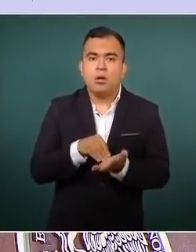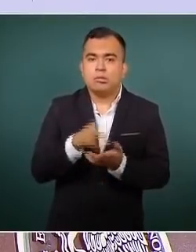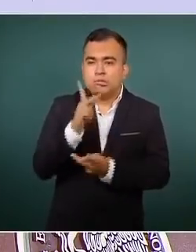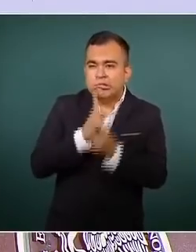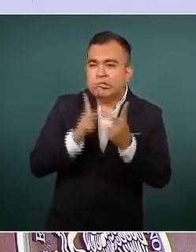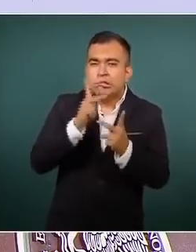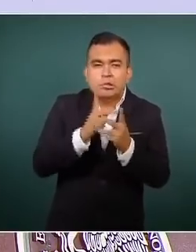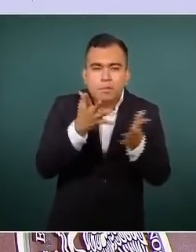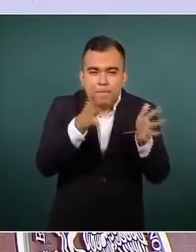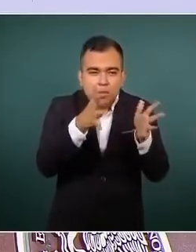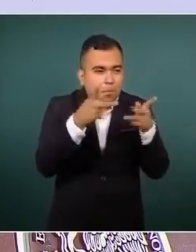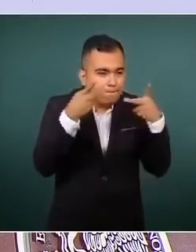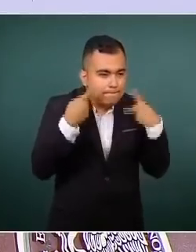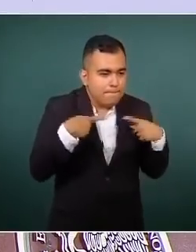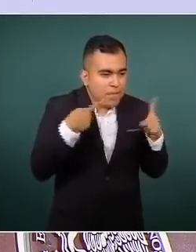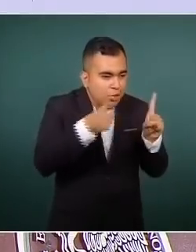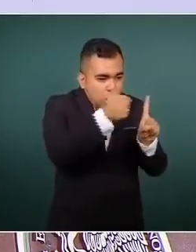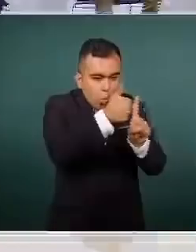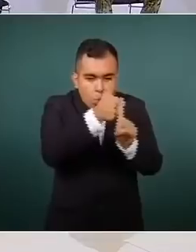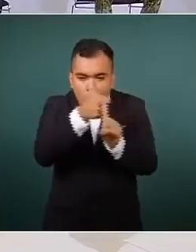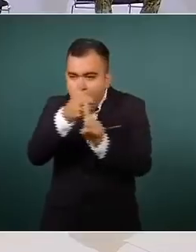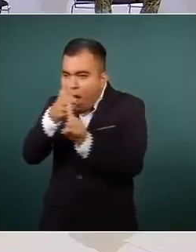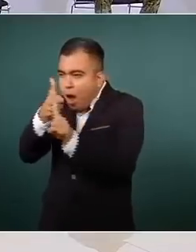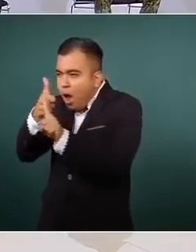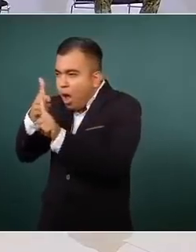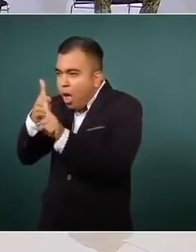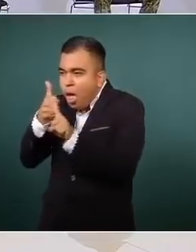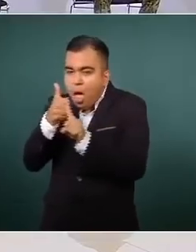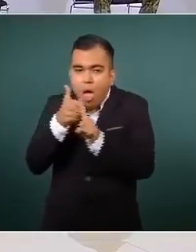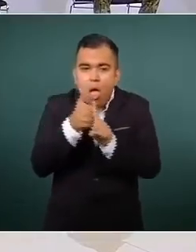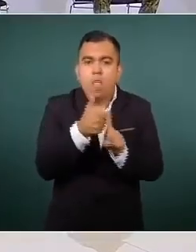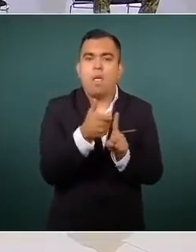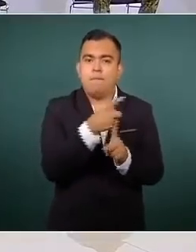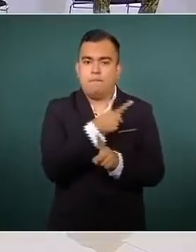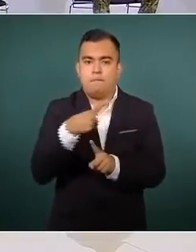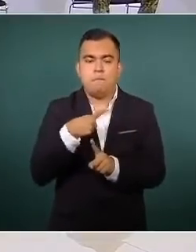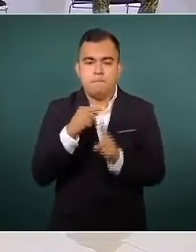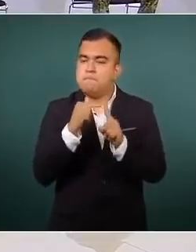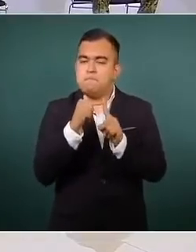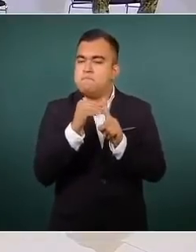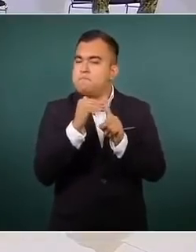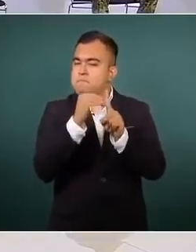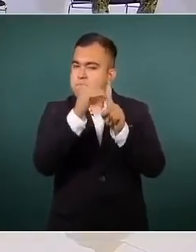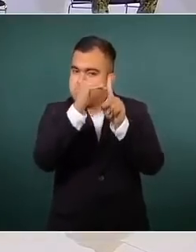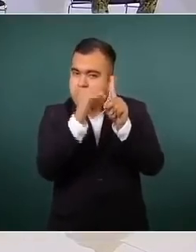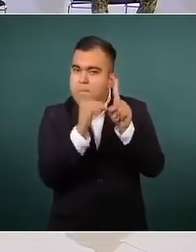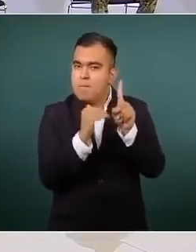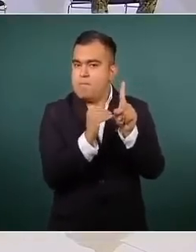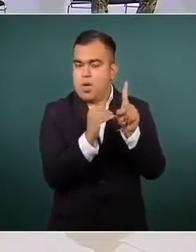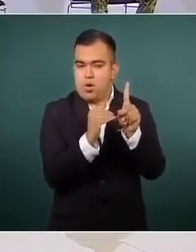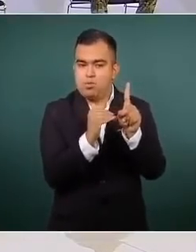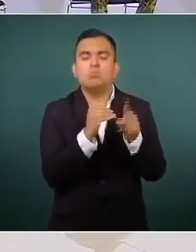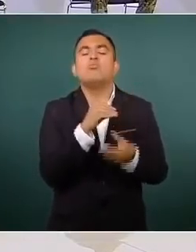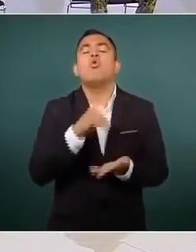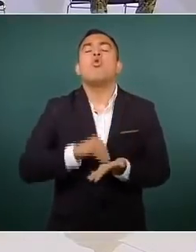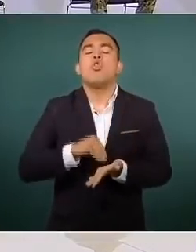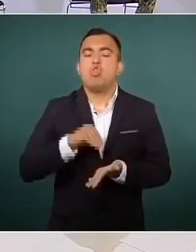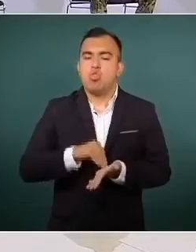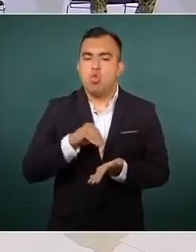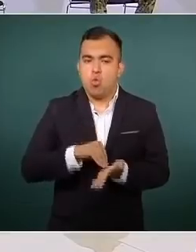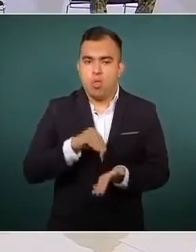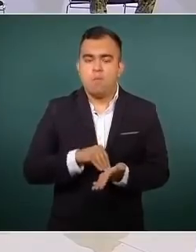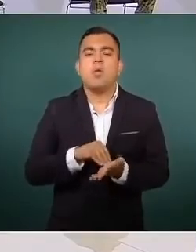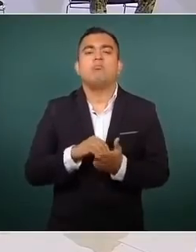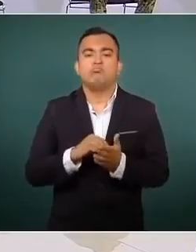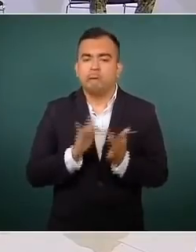es decir, la deuda por cada habitante jalisciense está muy por debajo de la media nacional. Hemos mantenido una comunicación permanente. Aquí